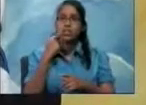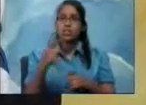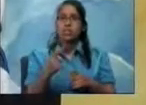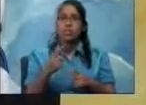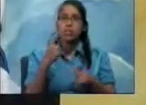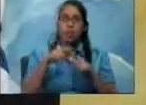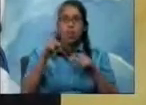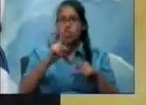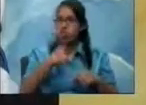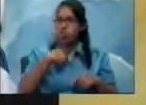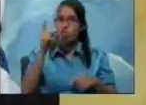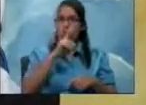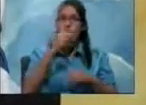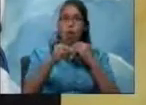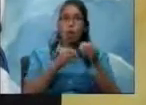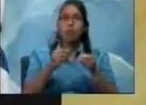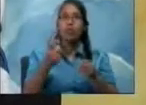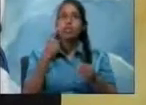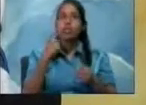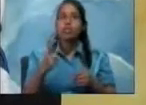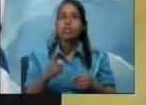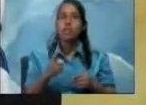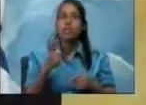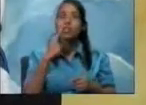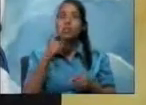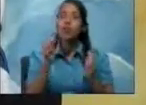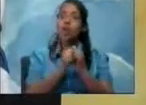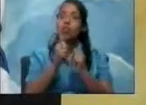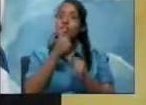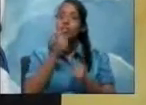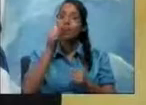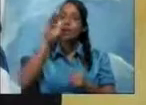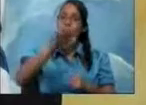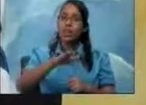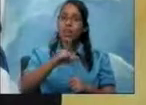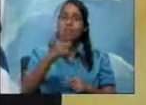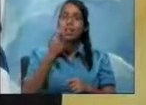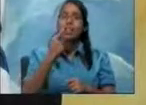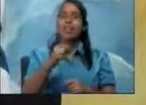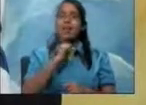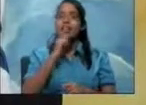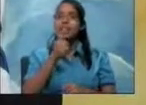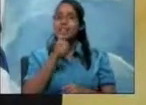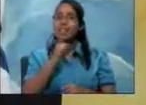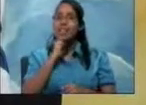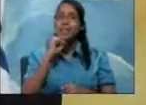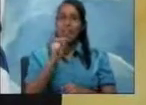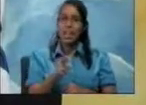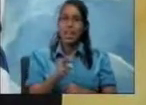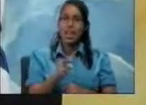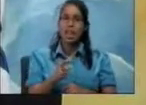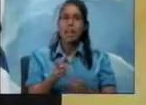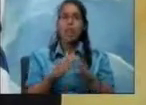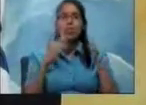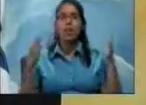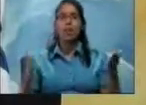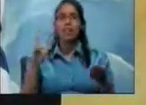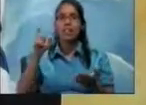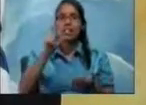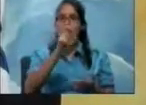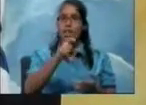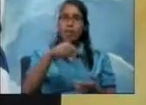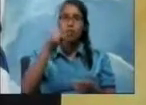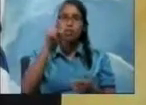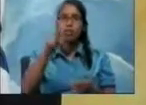que lo hacen yo no lo hago hay un dicho que dice Dime con quién anda y te diré quién eres Aquí hay una gran enseñanza cuando